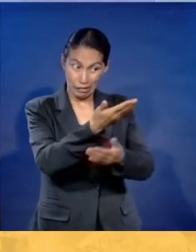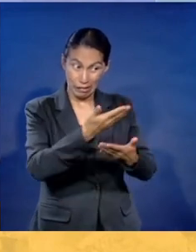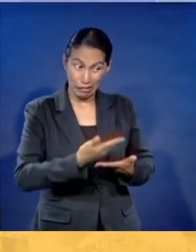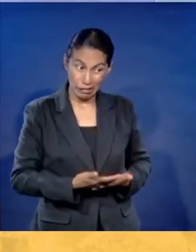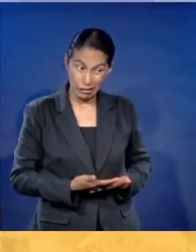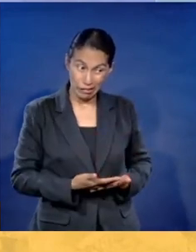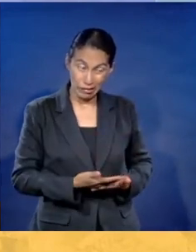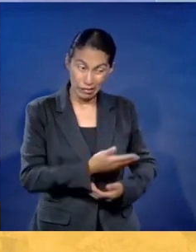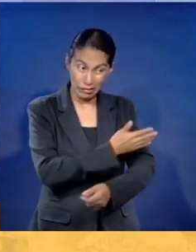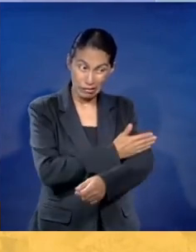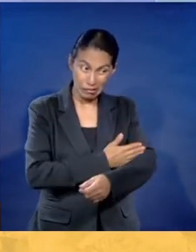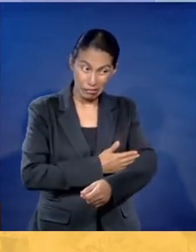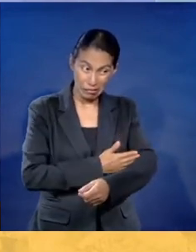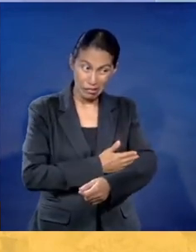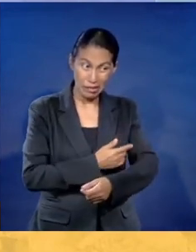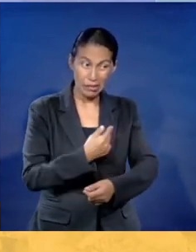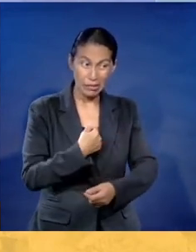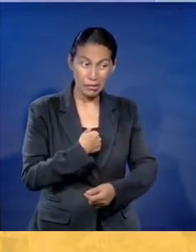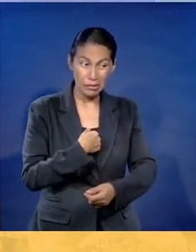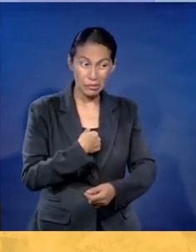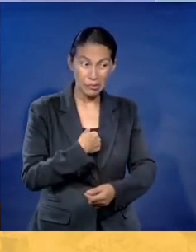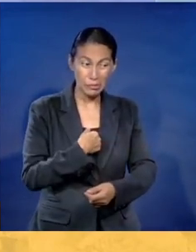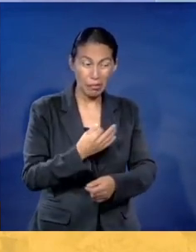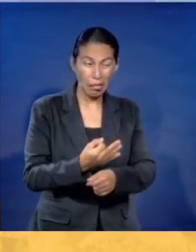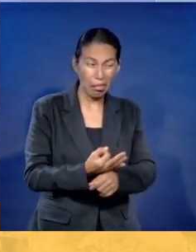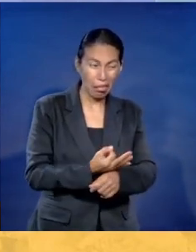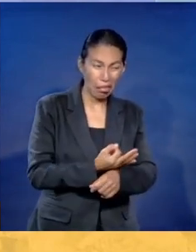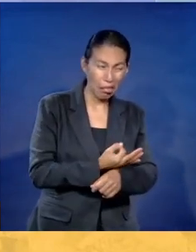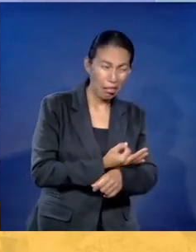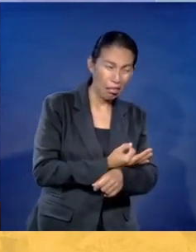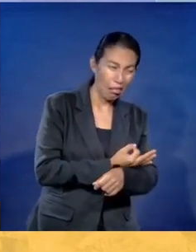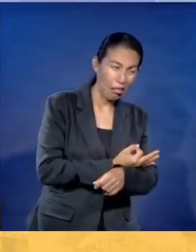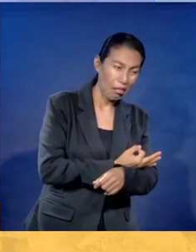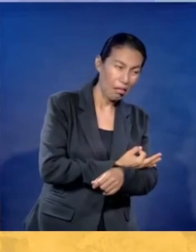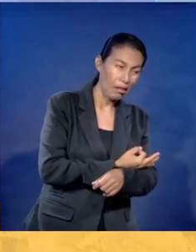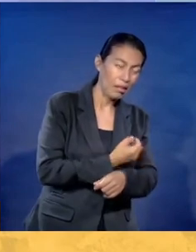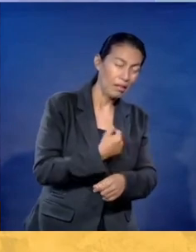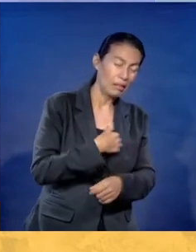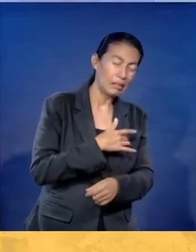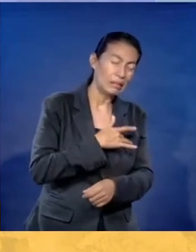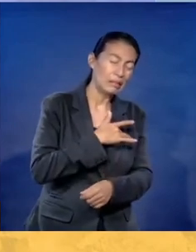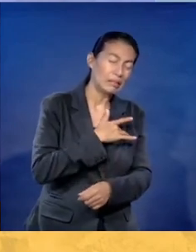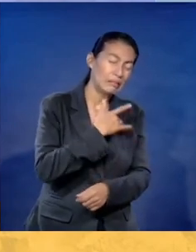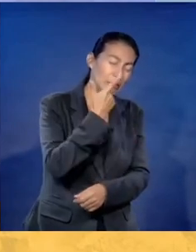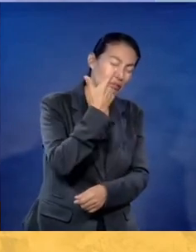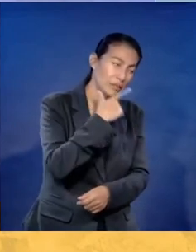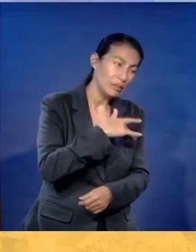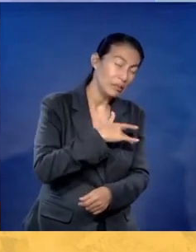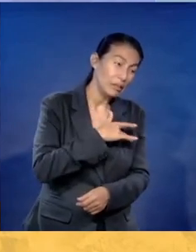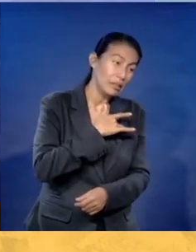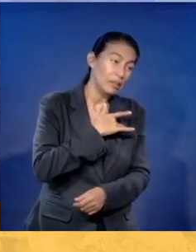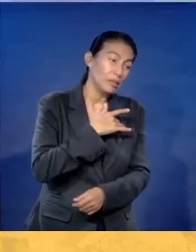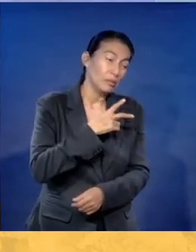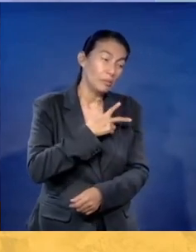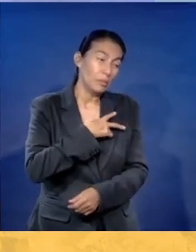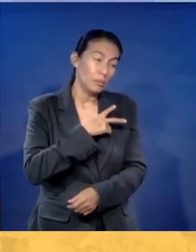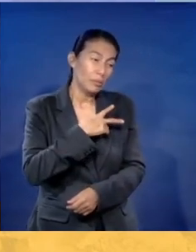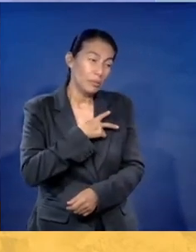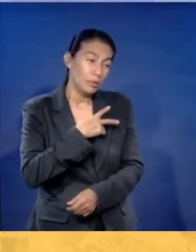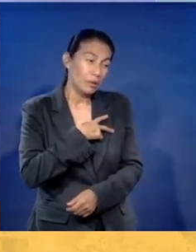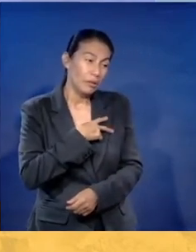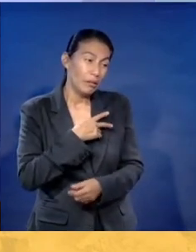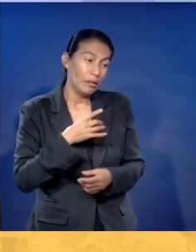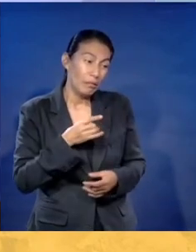pasó y siento tan feo pensar que me quedo viuda que me siento con mucho dolor y preocupación